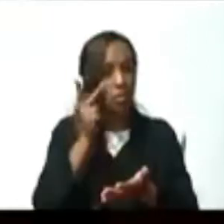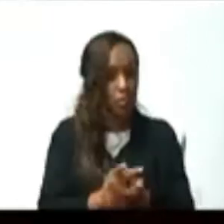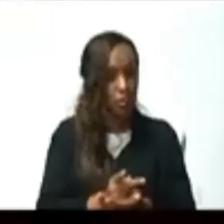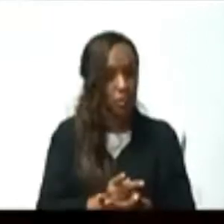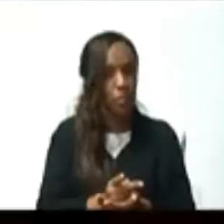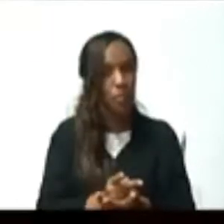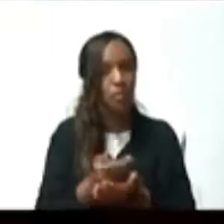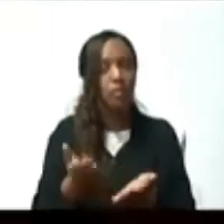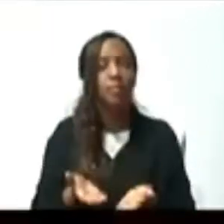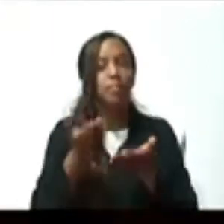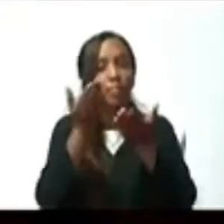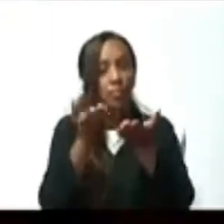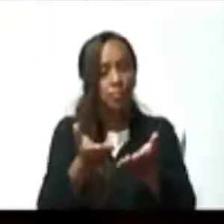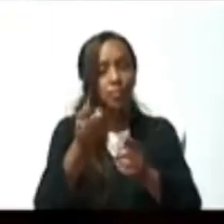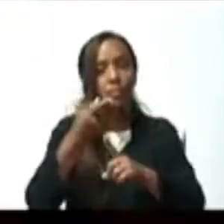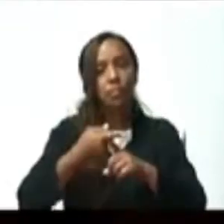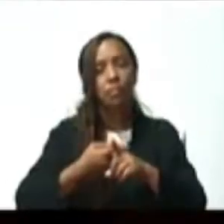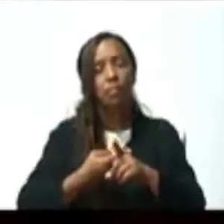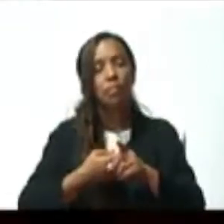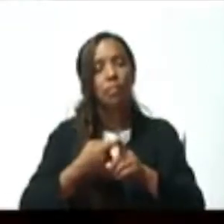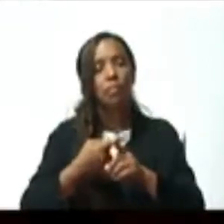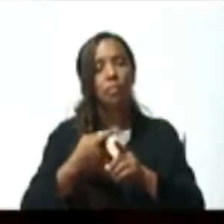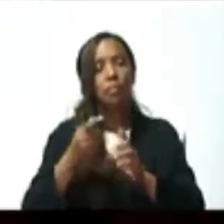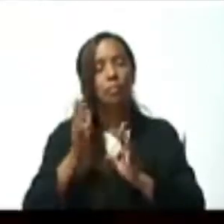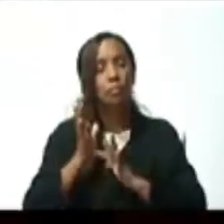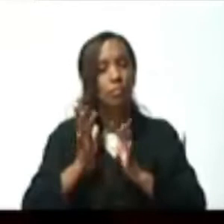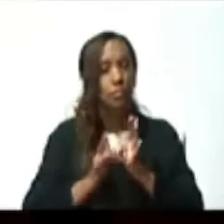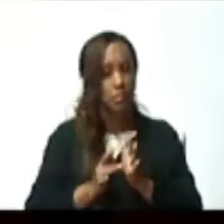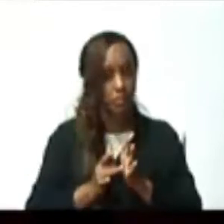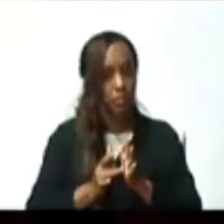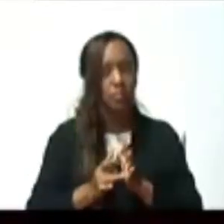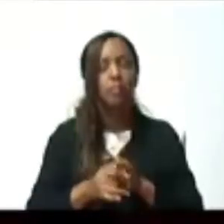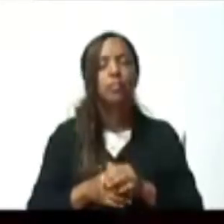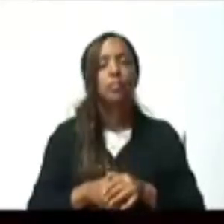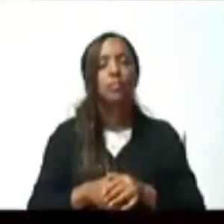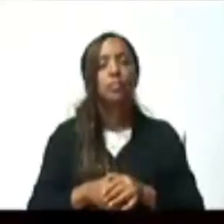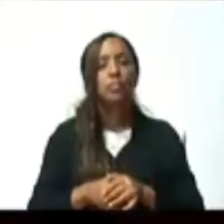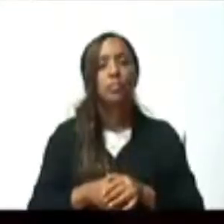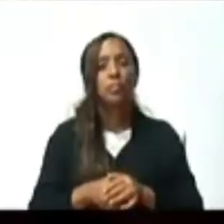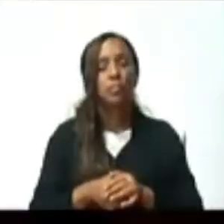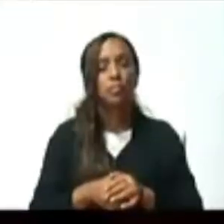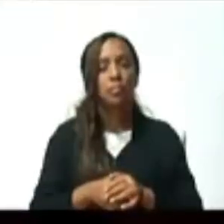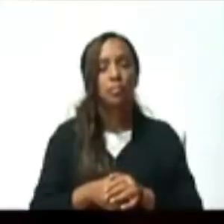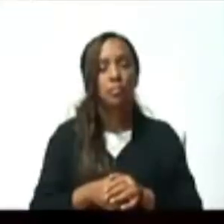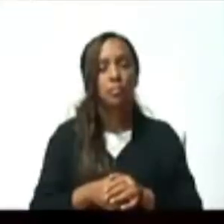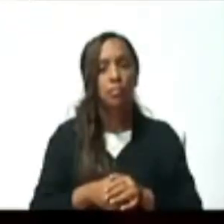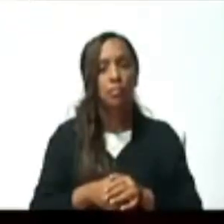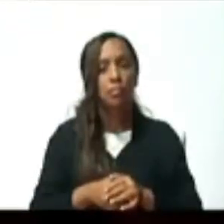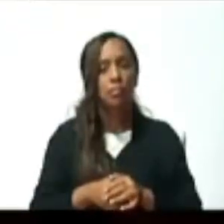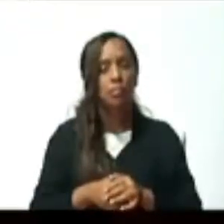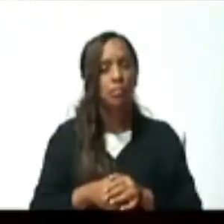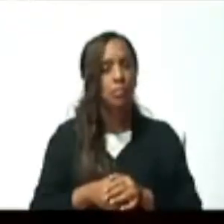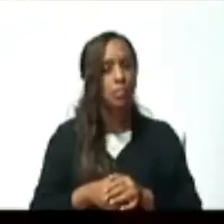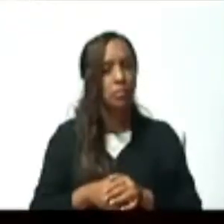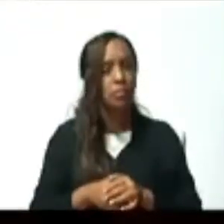abril. De modo que, como estamos hablando del tema de resoluciones, que